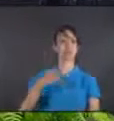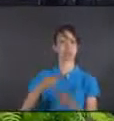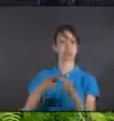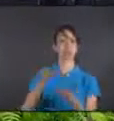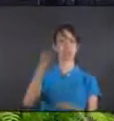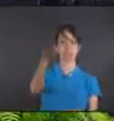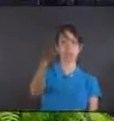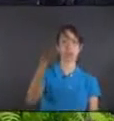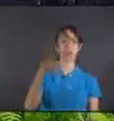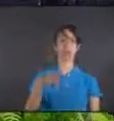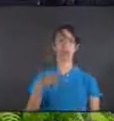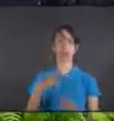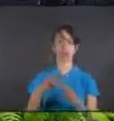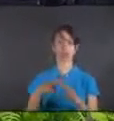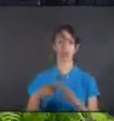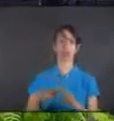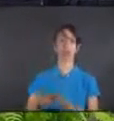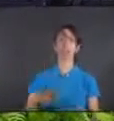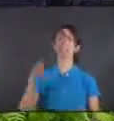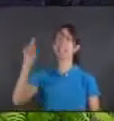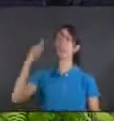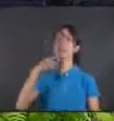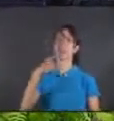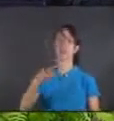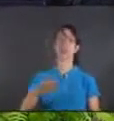el tema que hemos estado conversando,